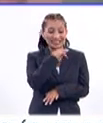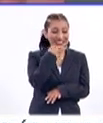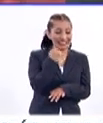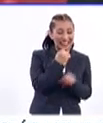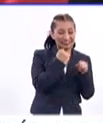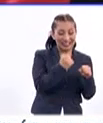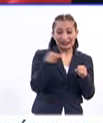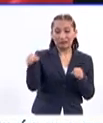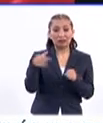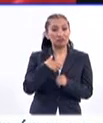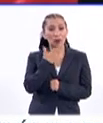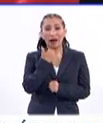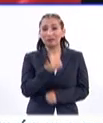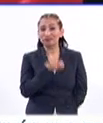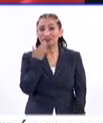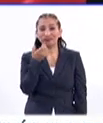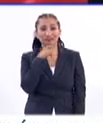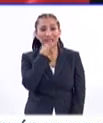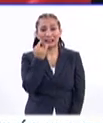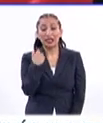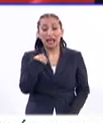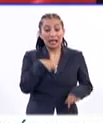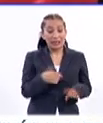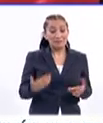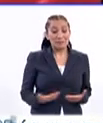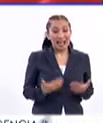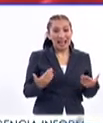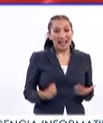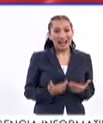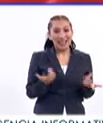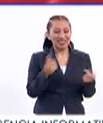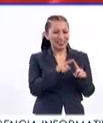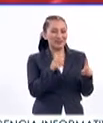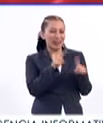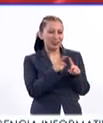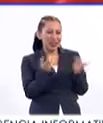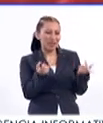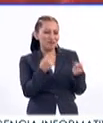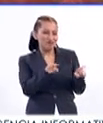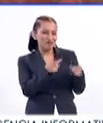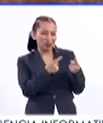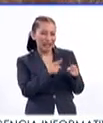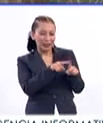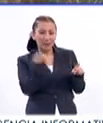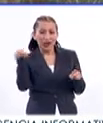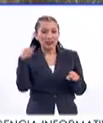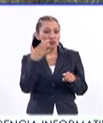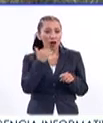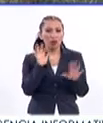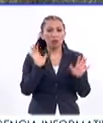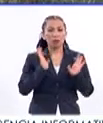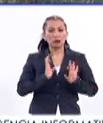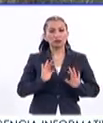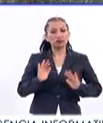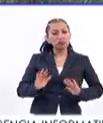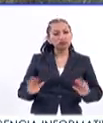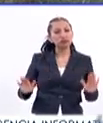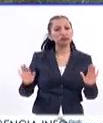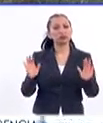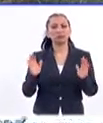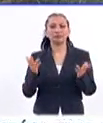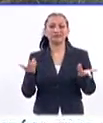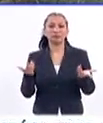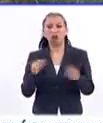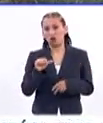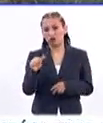salsa, también ellos no acostumbran, pues, los bailes de aquí, que tenemos diferentes estilos de música, ya no es como que más tranquilo.